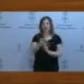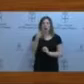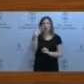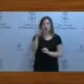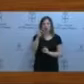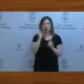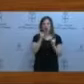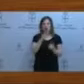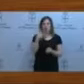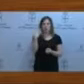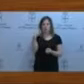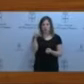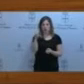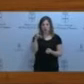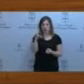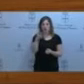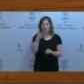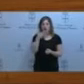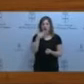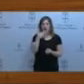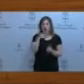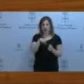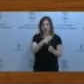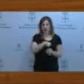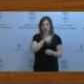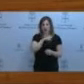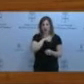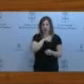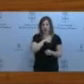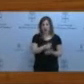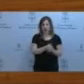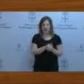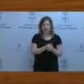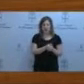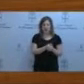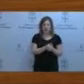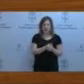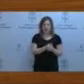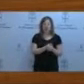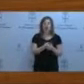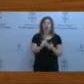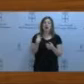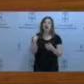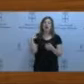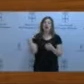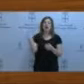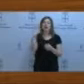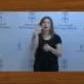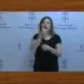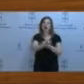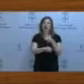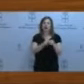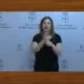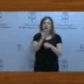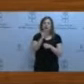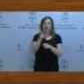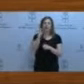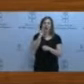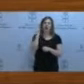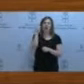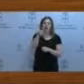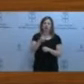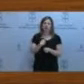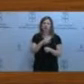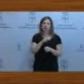caso conocido por mí en España. Hace ya 4 legislaturas, 15 años, que el Partido Popular de Cangas presentó la